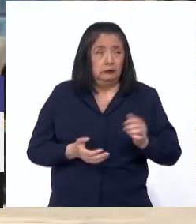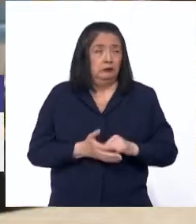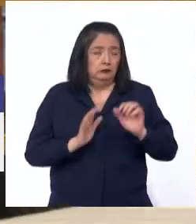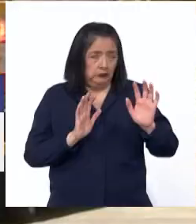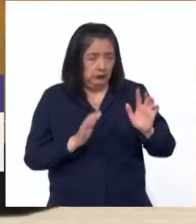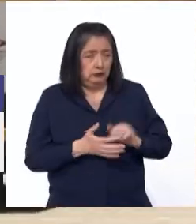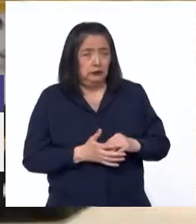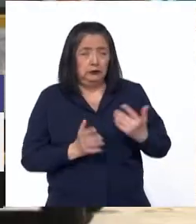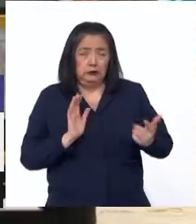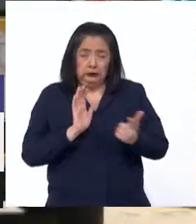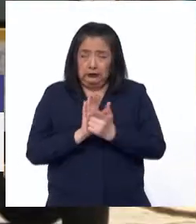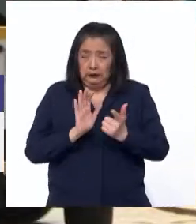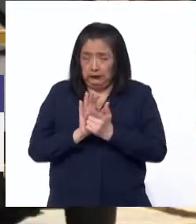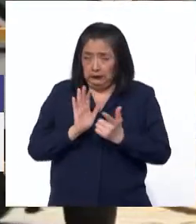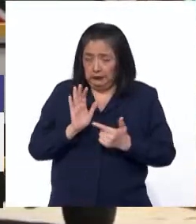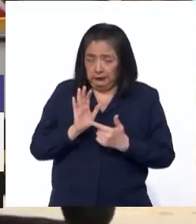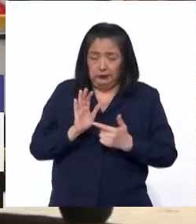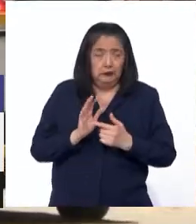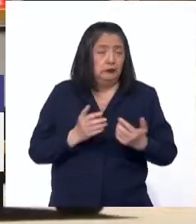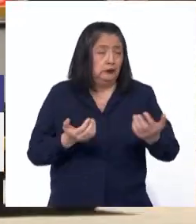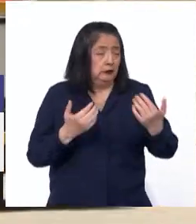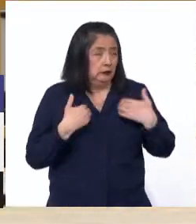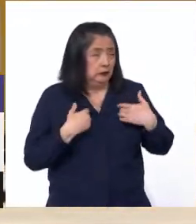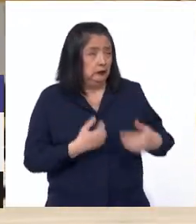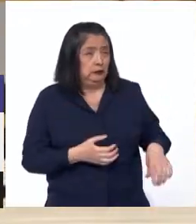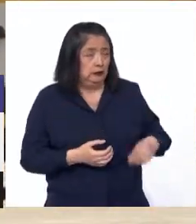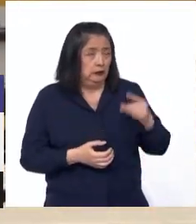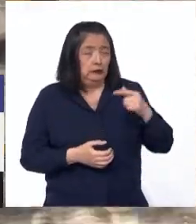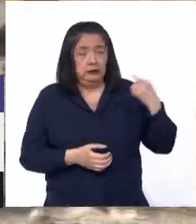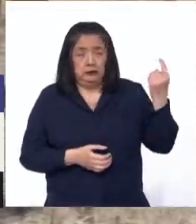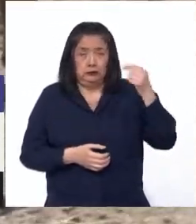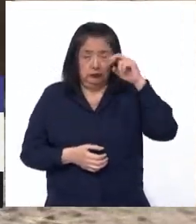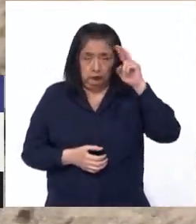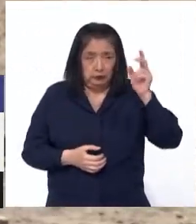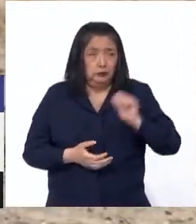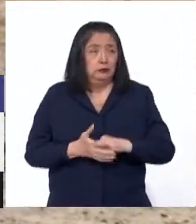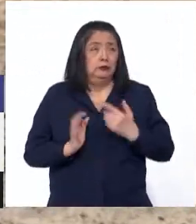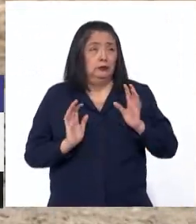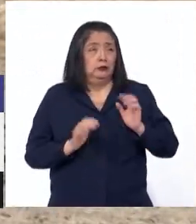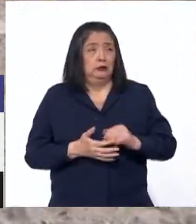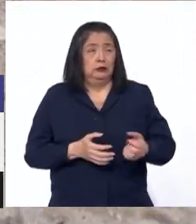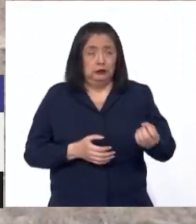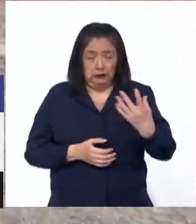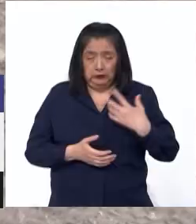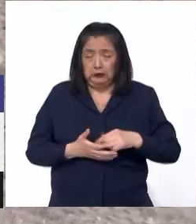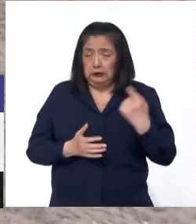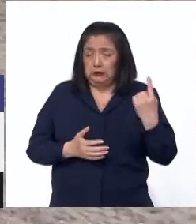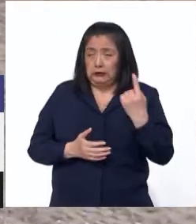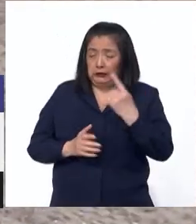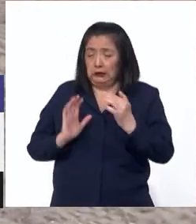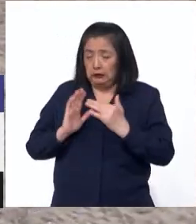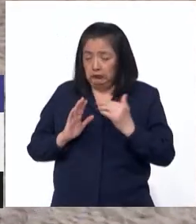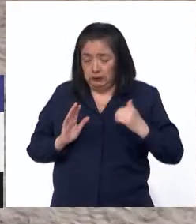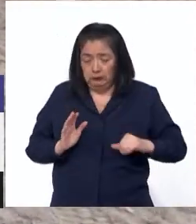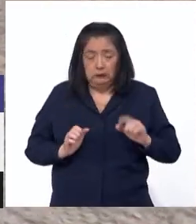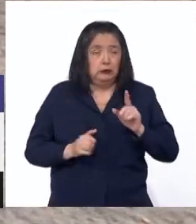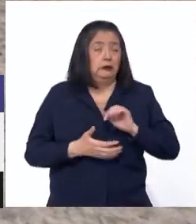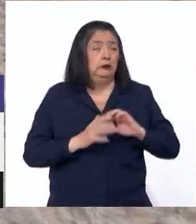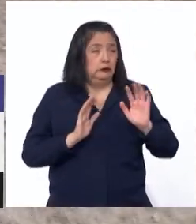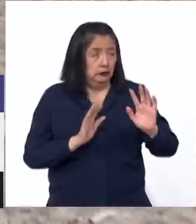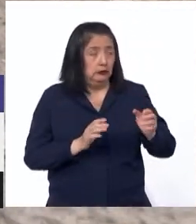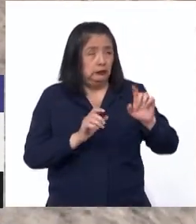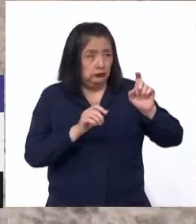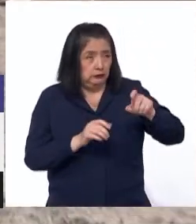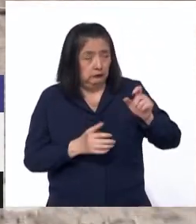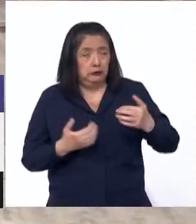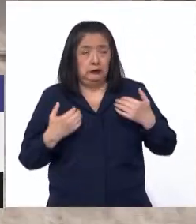Mire, dentro de la ley, incluso, ¿no?, de la tenencia de canes a nivel nacional, la que rige a nivel nacional, indica que cada municipalidad, ajá, de su jurisdicción